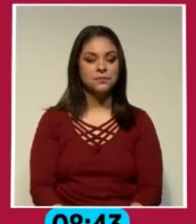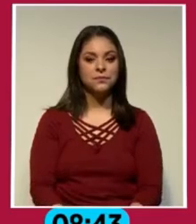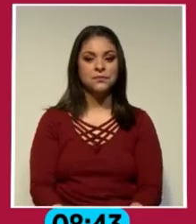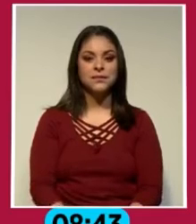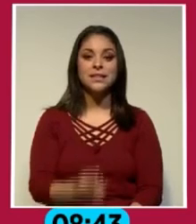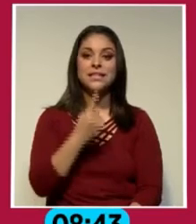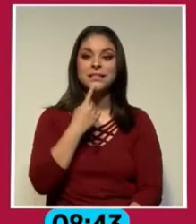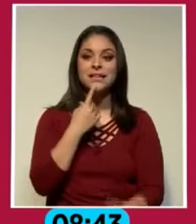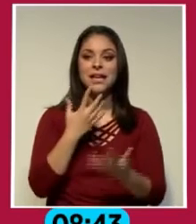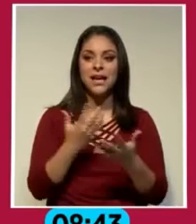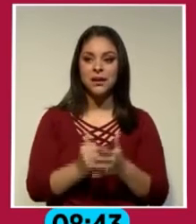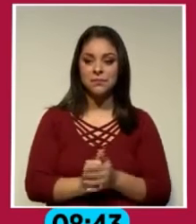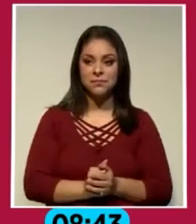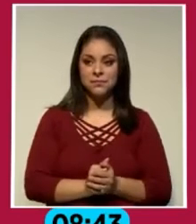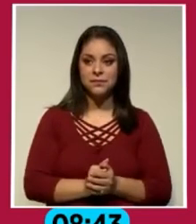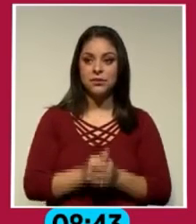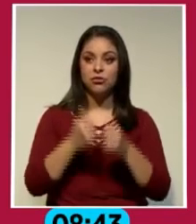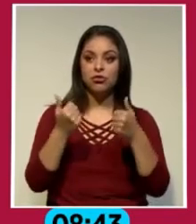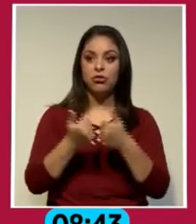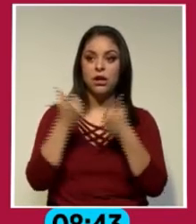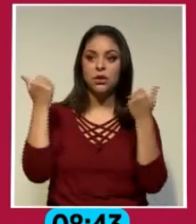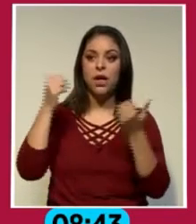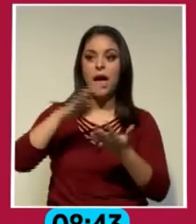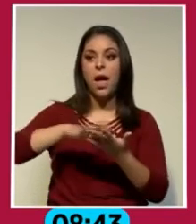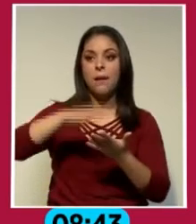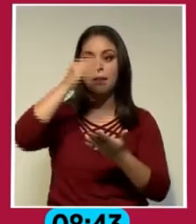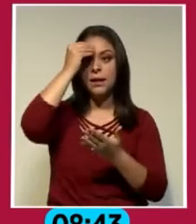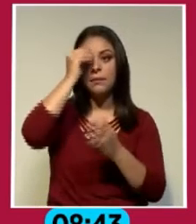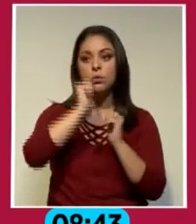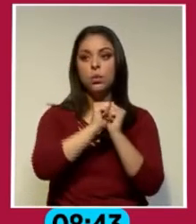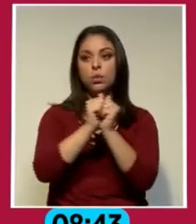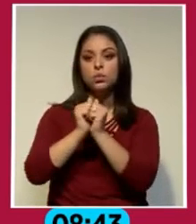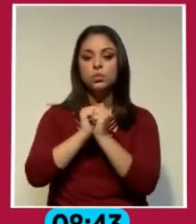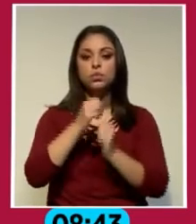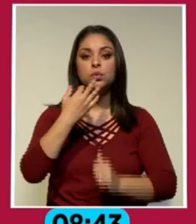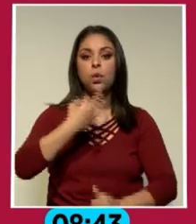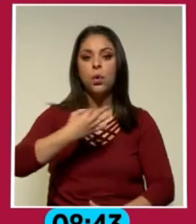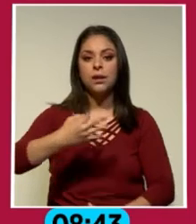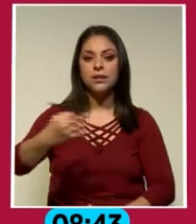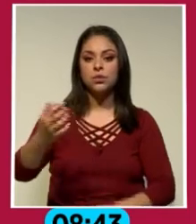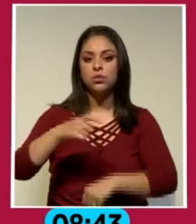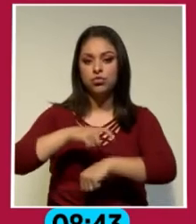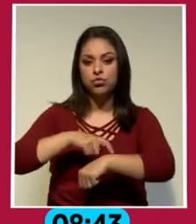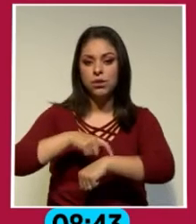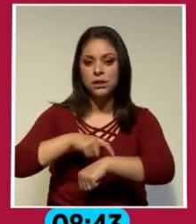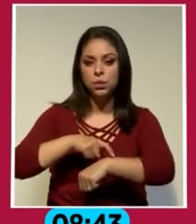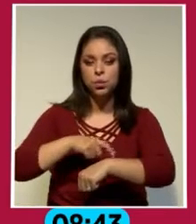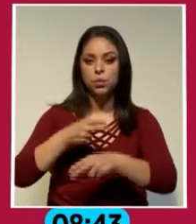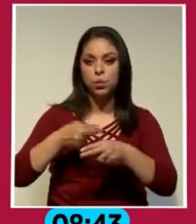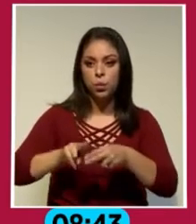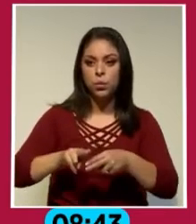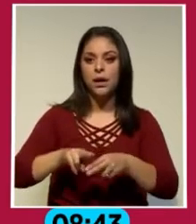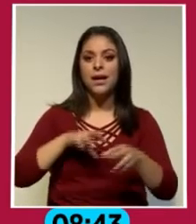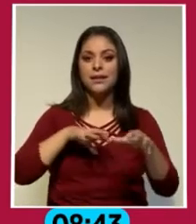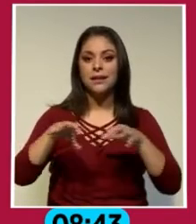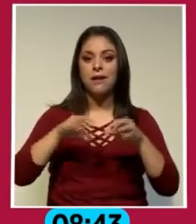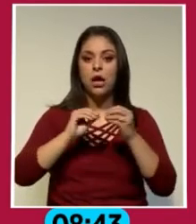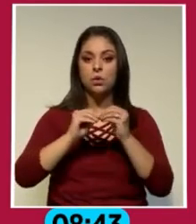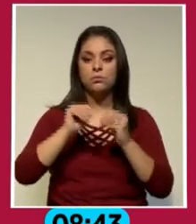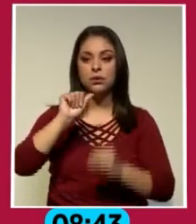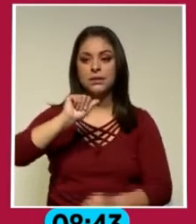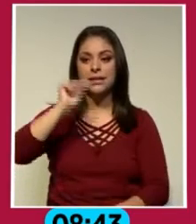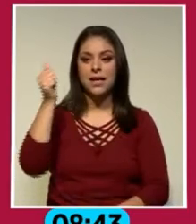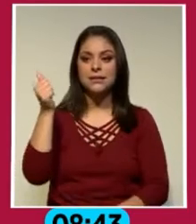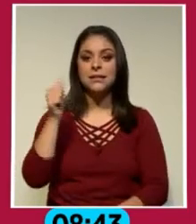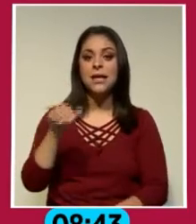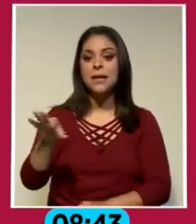¿Qué dice, niña Ley? Dice así el reto. Aprendamos juntos todos los días un ratito. Actividad número 10. Invita al niño